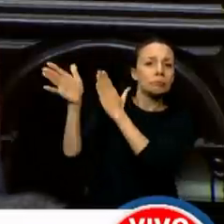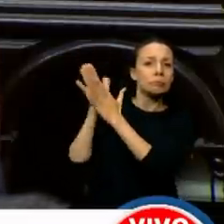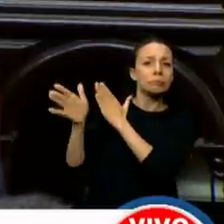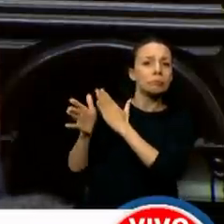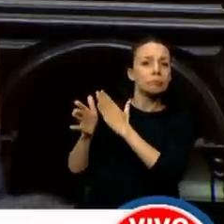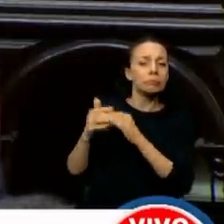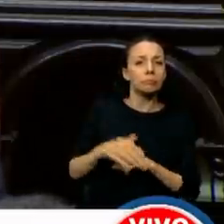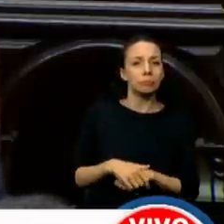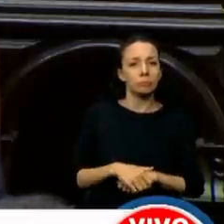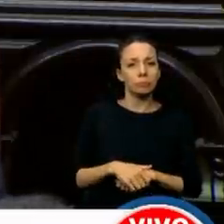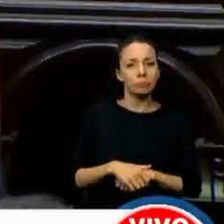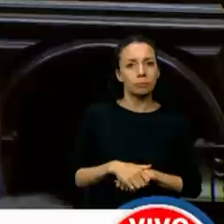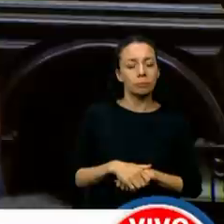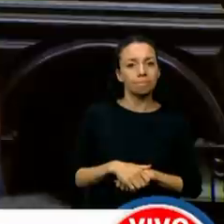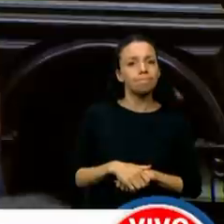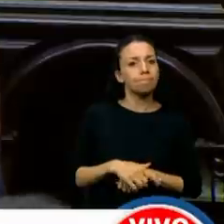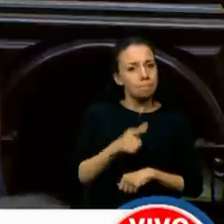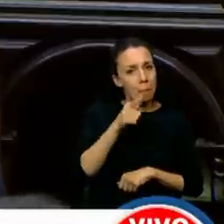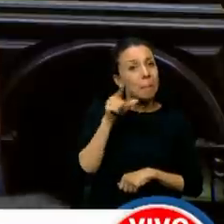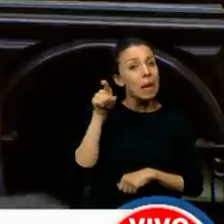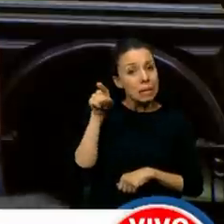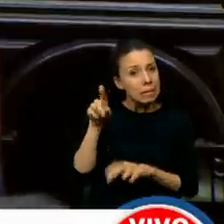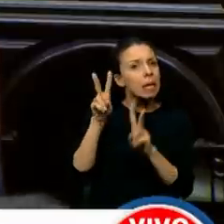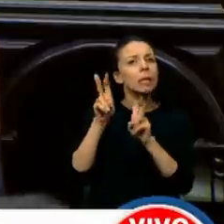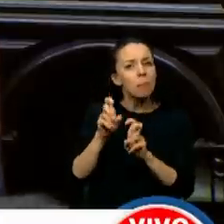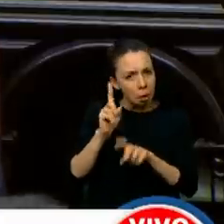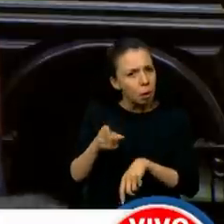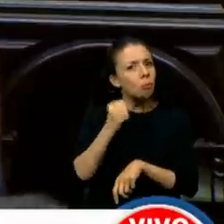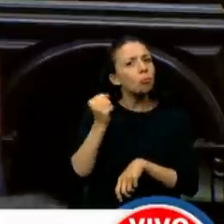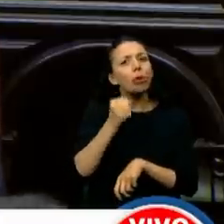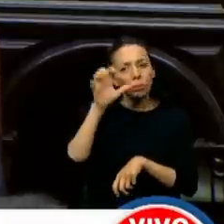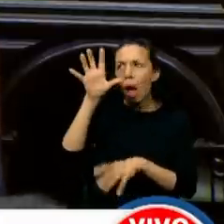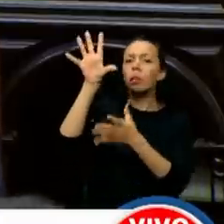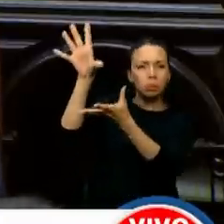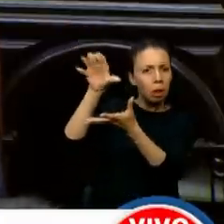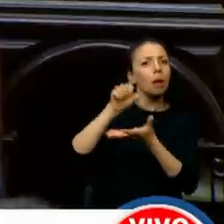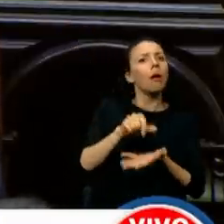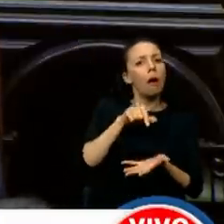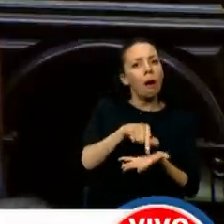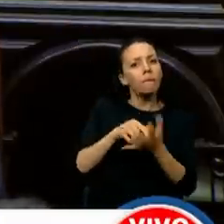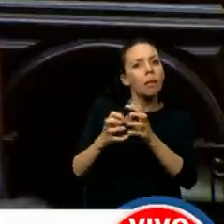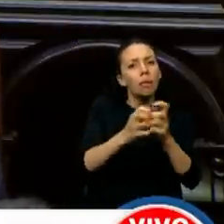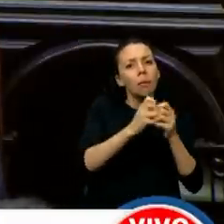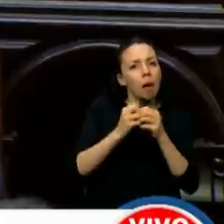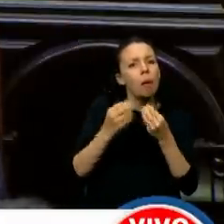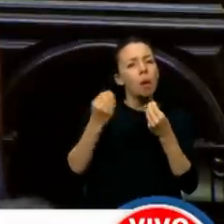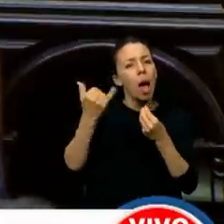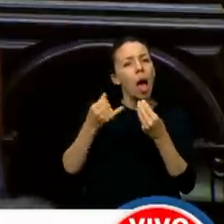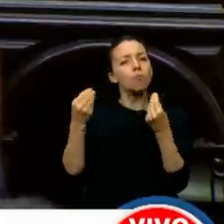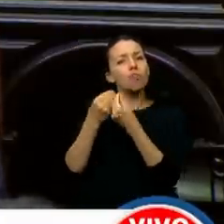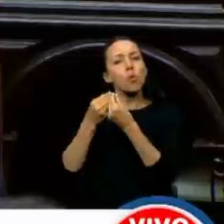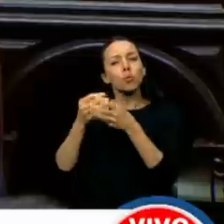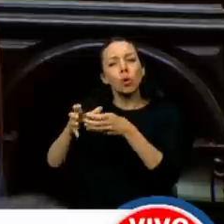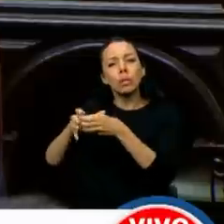y me parece que eso también hay que traerlo al debate porque bueno porque hay sectores que hacen mucho hincapié por